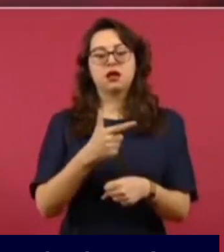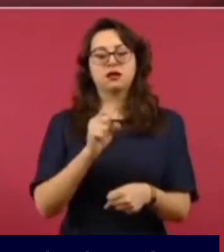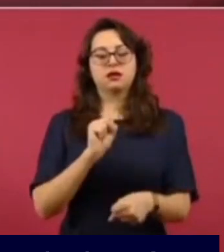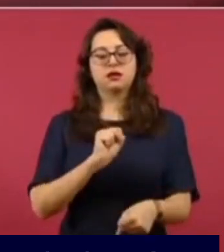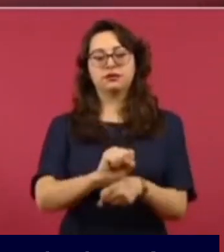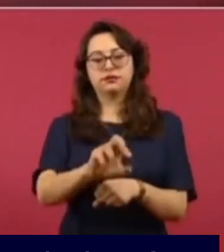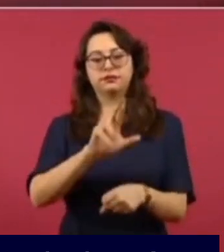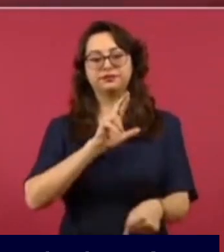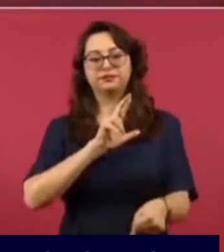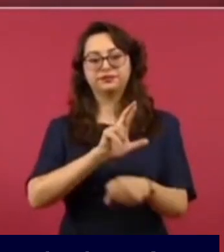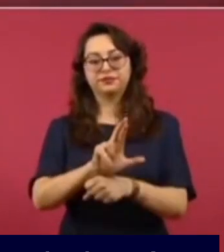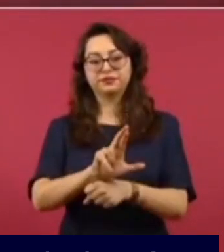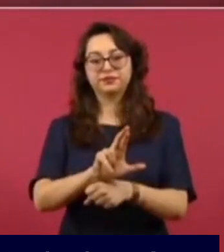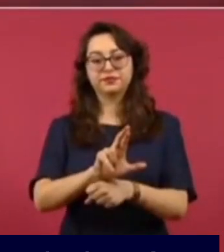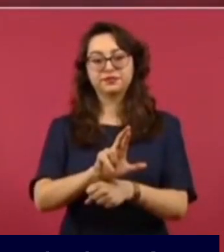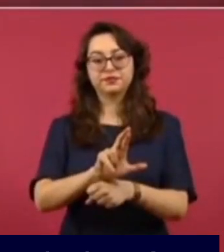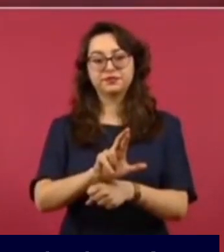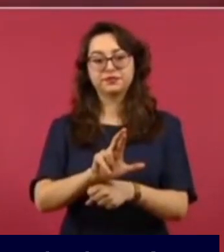salvadoreños,